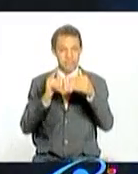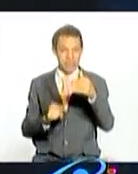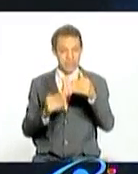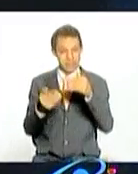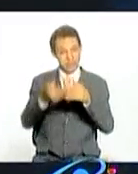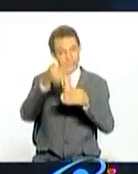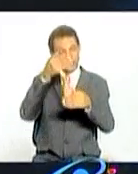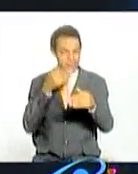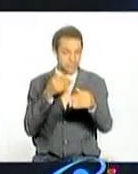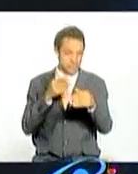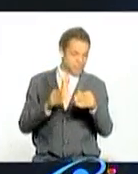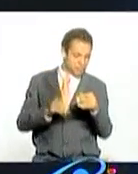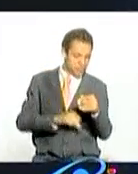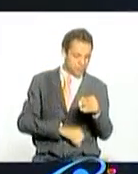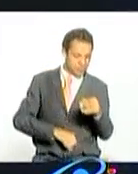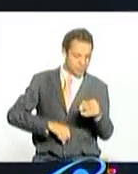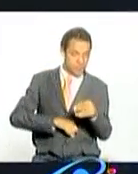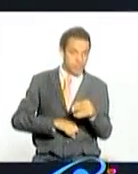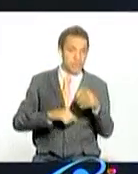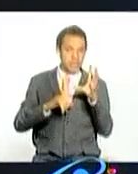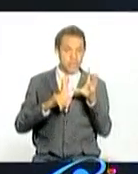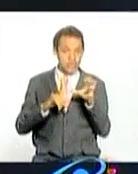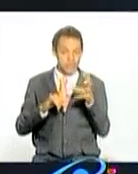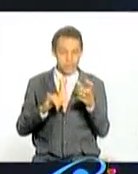tratar de definir los ovarios.